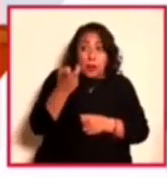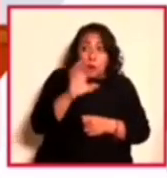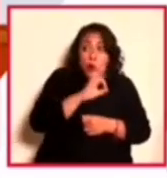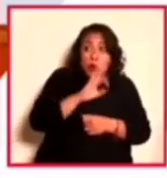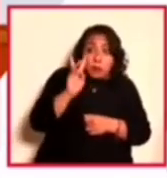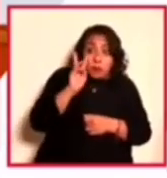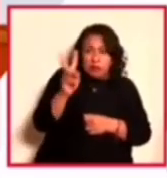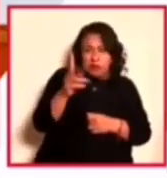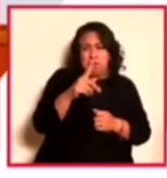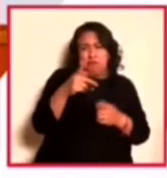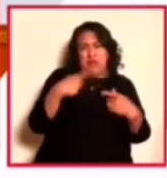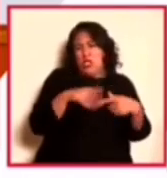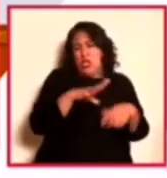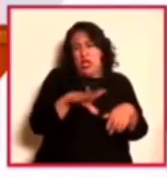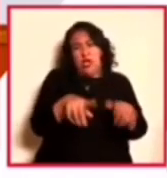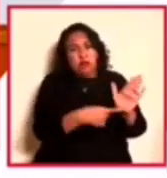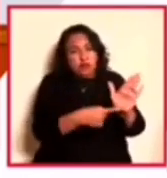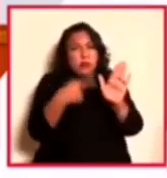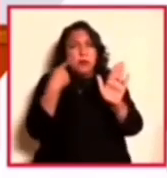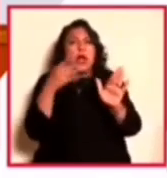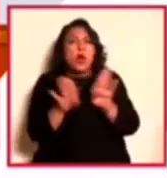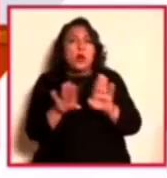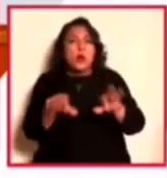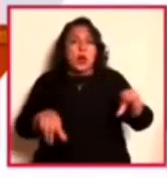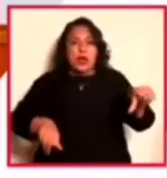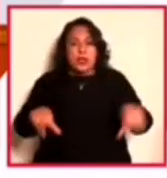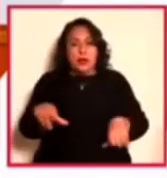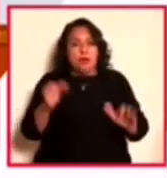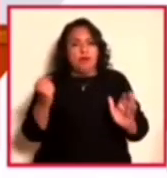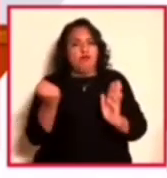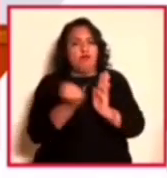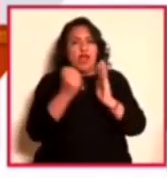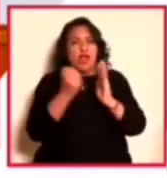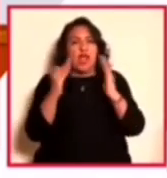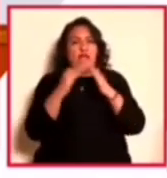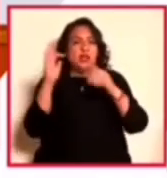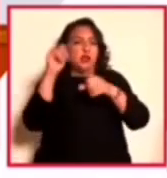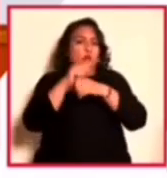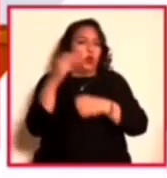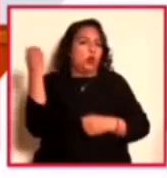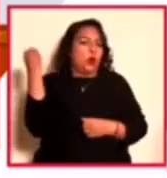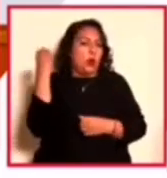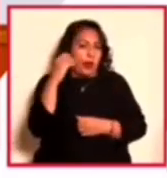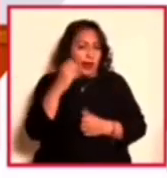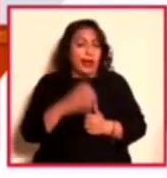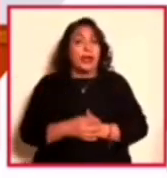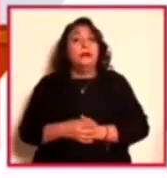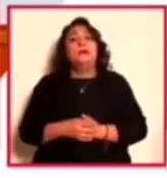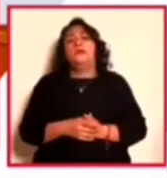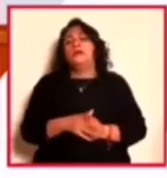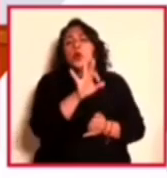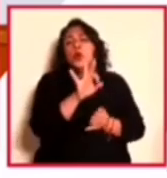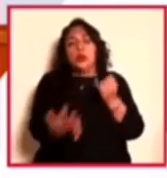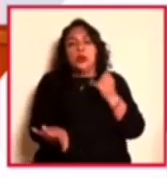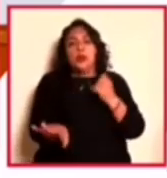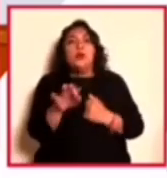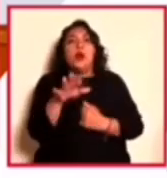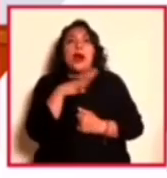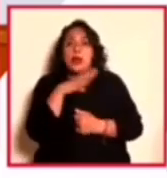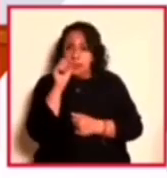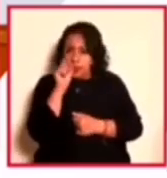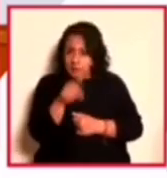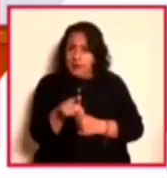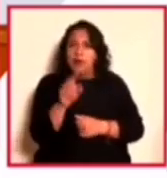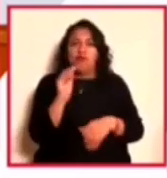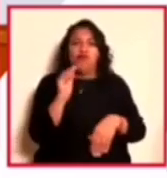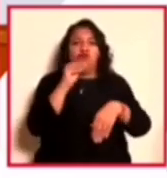en general cómo son las actividades con el sello de la Casa de la Cultura Oaxaqueña. Y por último, vamos a tener también una